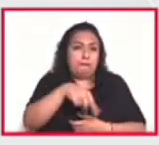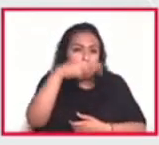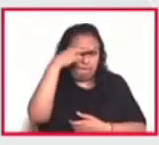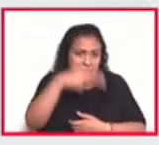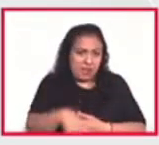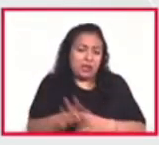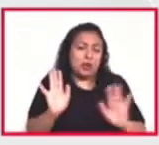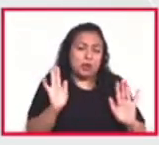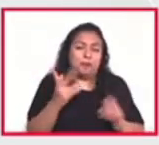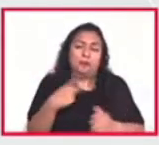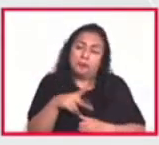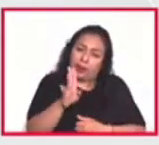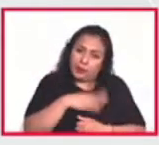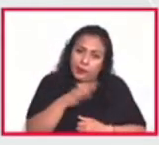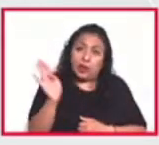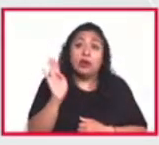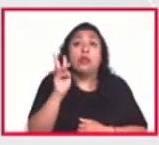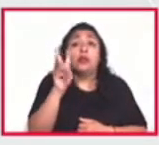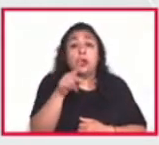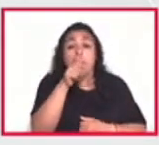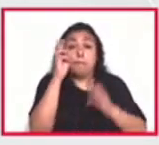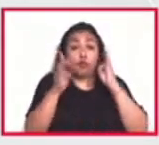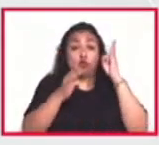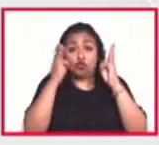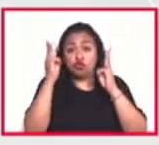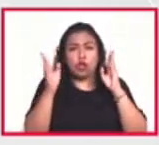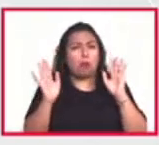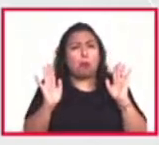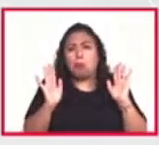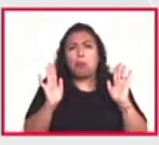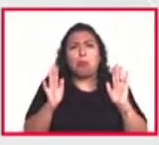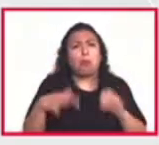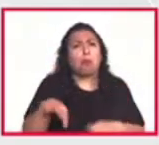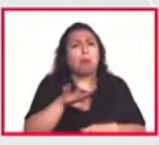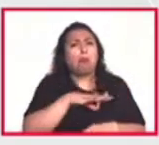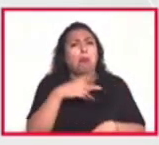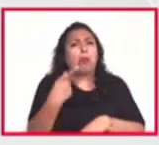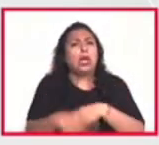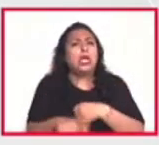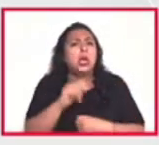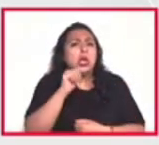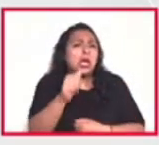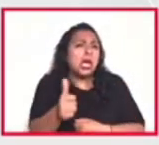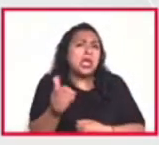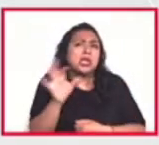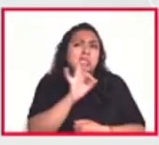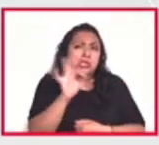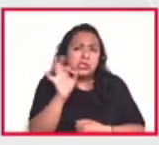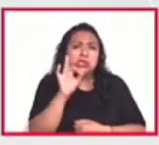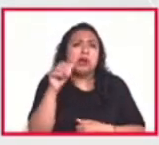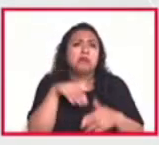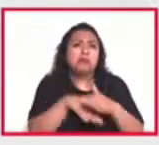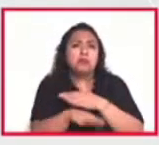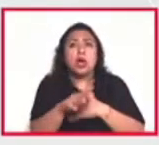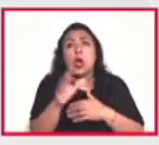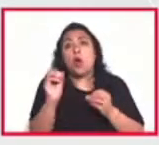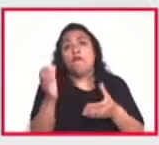bueno, finalmente el hecho de que sea un museo no tiene los riesgos que puede tener el hecho de que fuera un